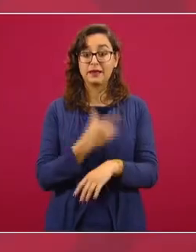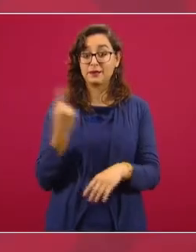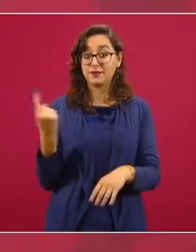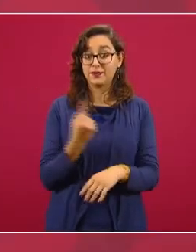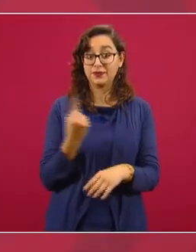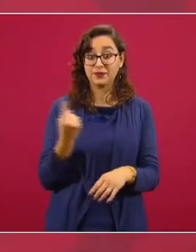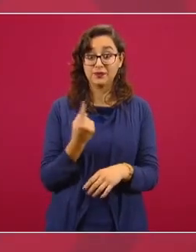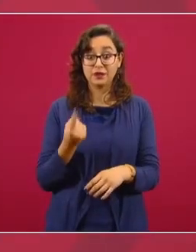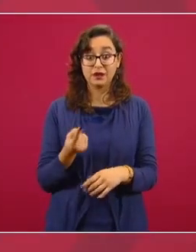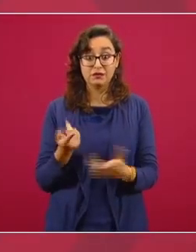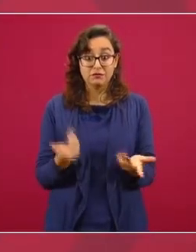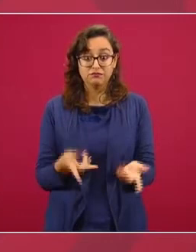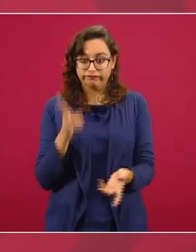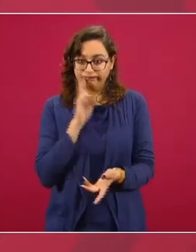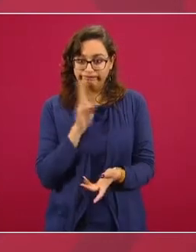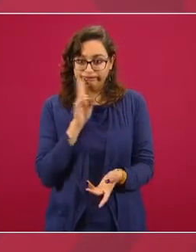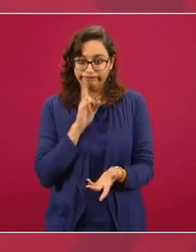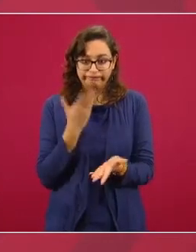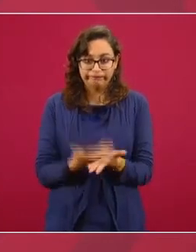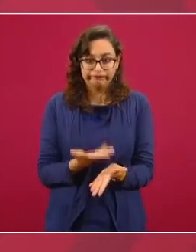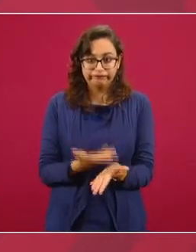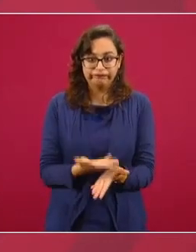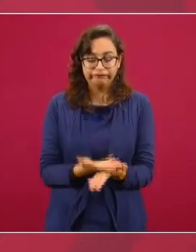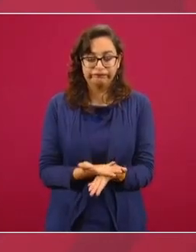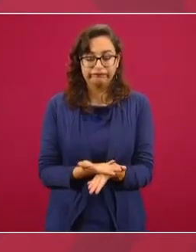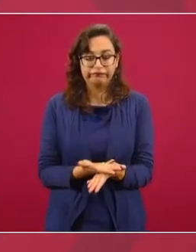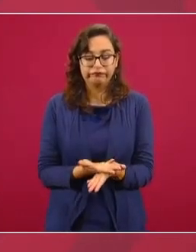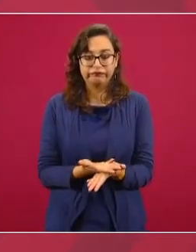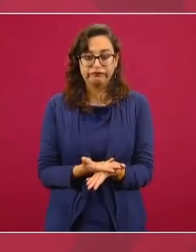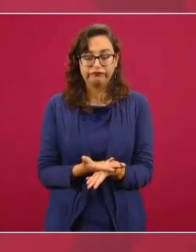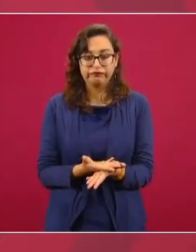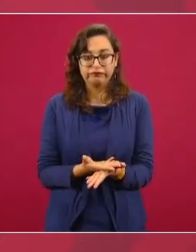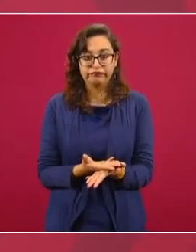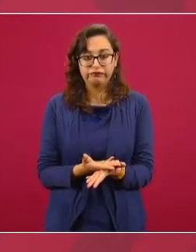se habla de pruebas, tanto en el caso de